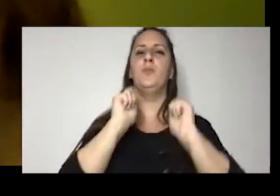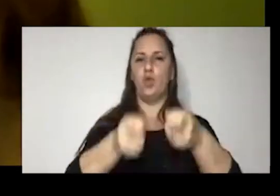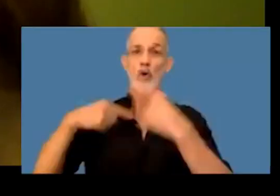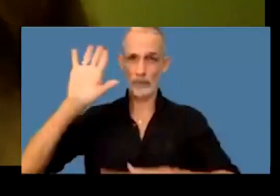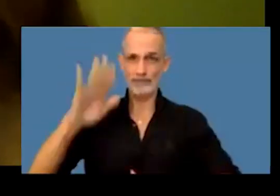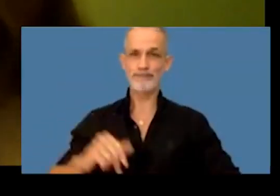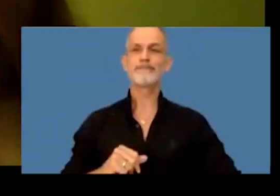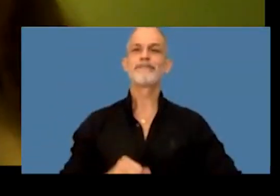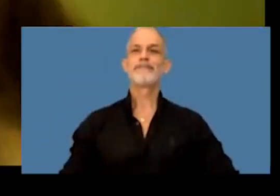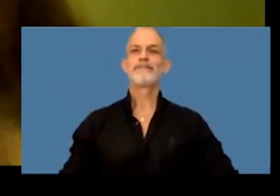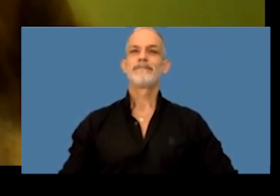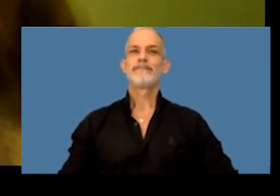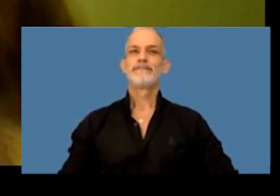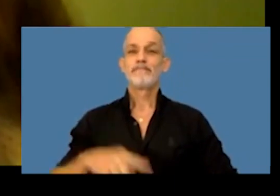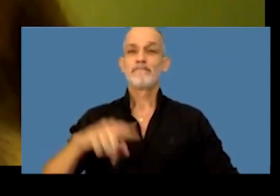Miguel.